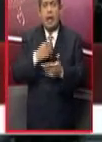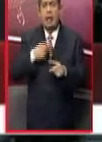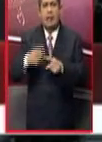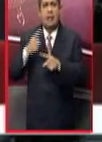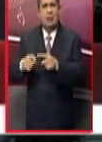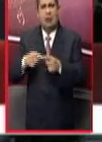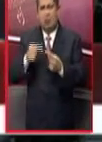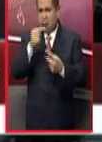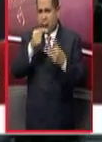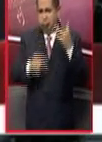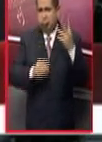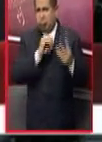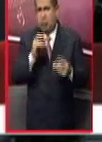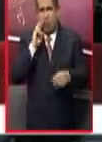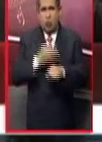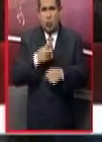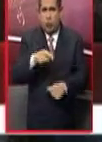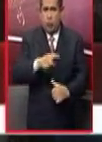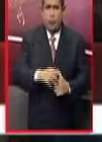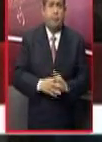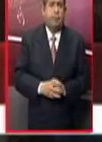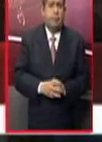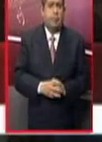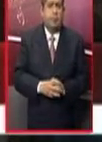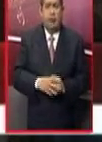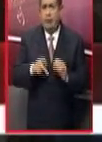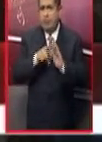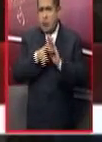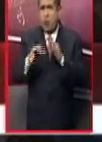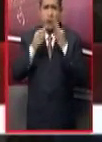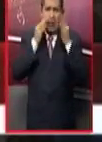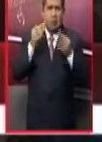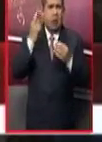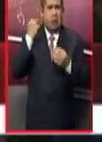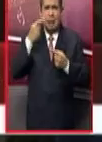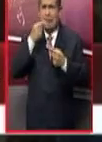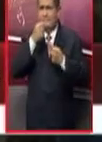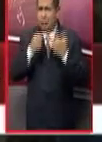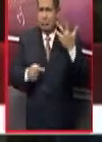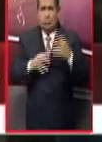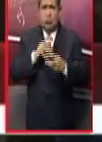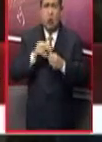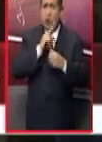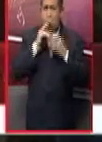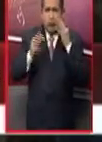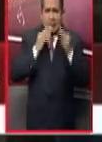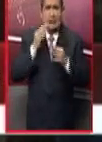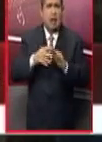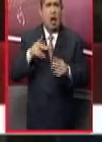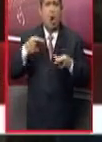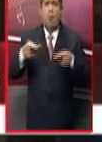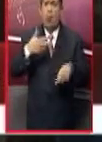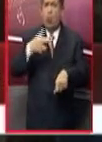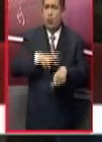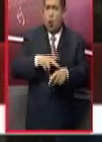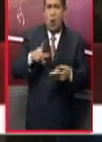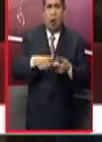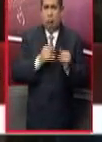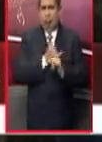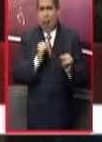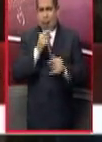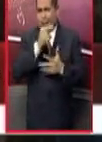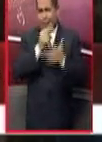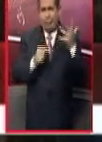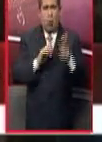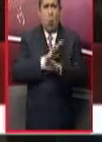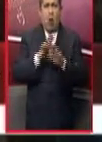diversos sujetos obligados. Los medios de comunicación, las agencias de noticias, los productores independientes y